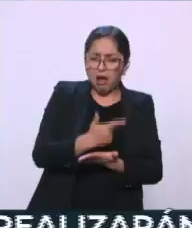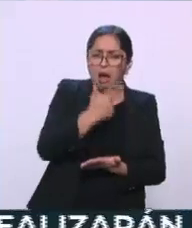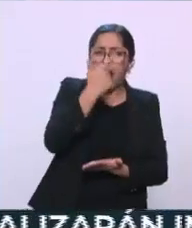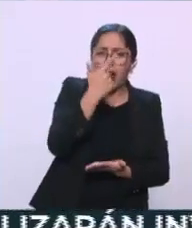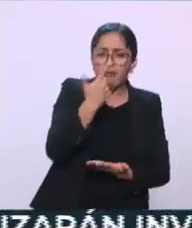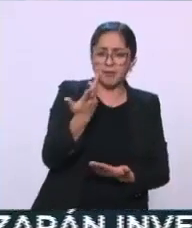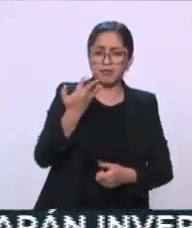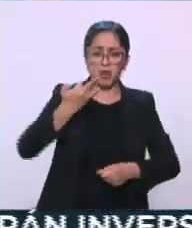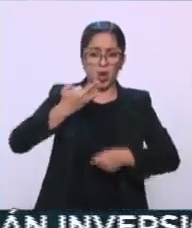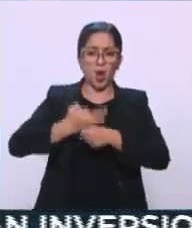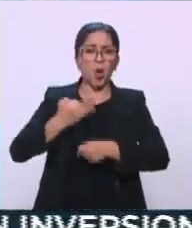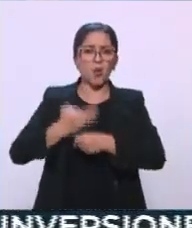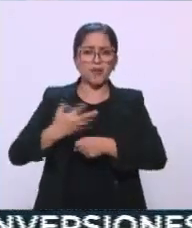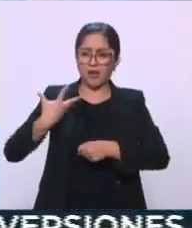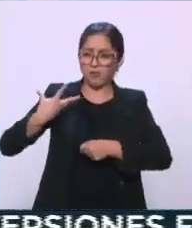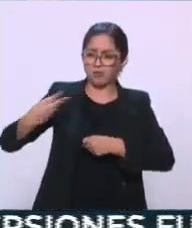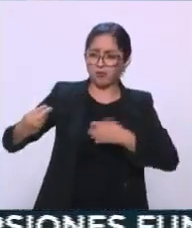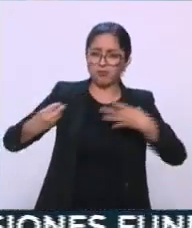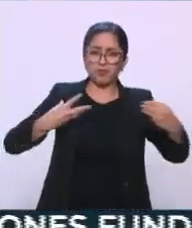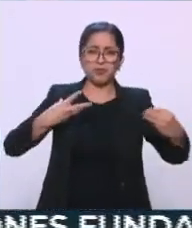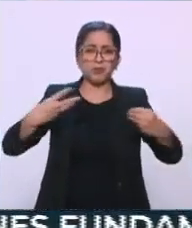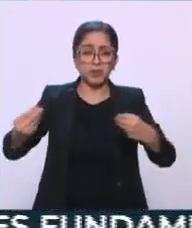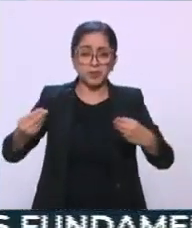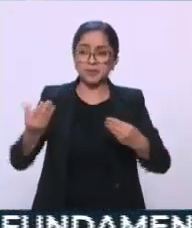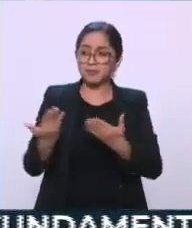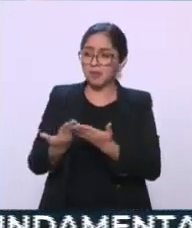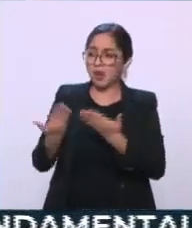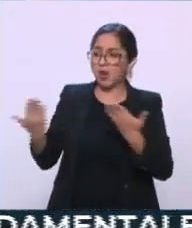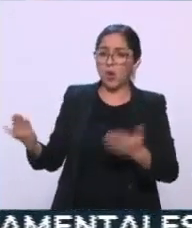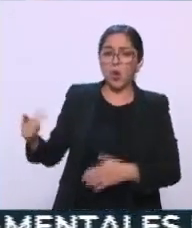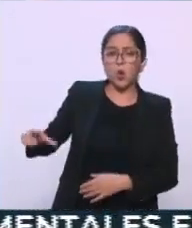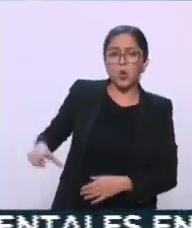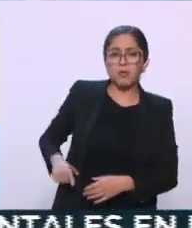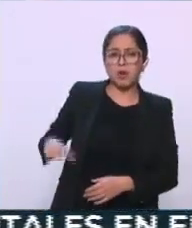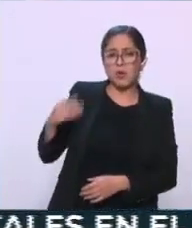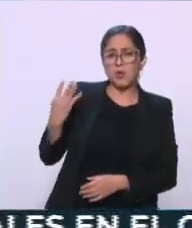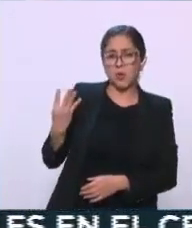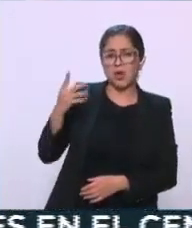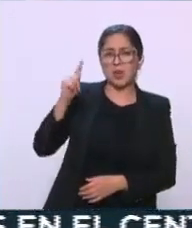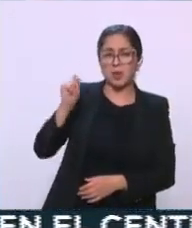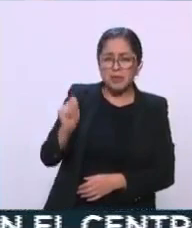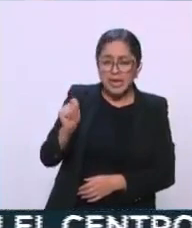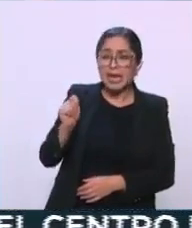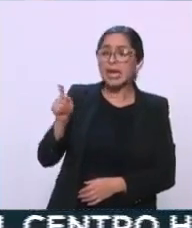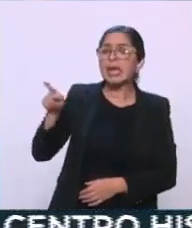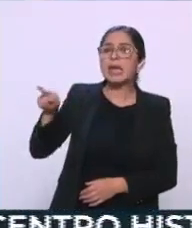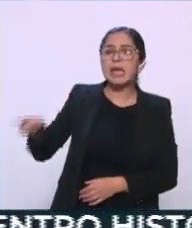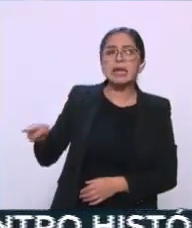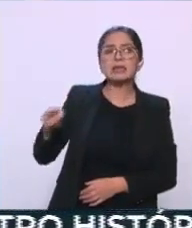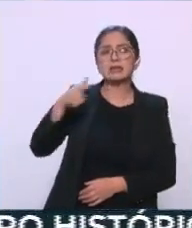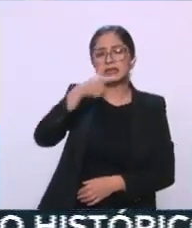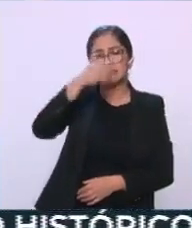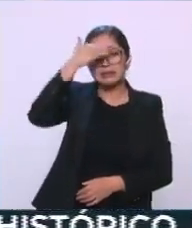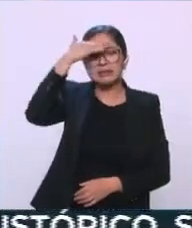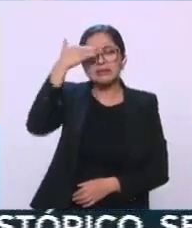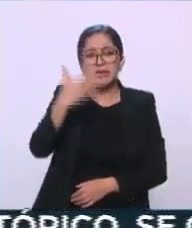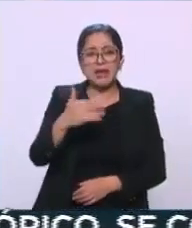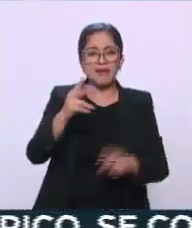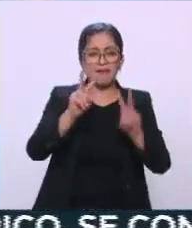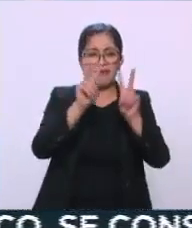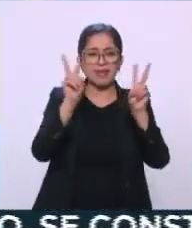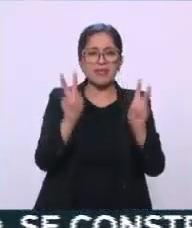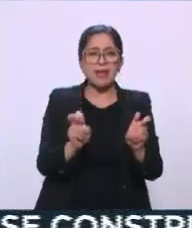la pandemia, como el nuevo gobierno de la 4T ha puesto a punto un asunto delicado, que es el tema